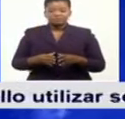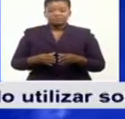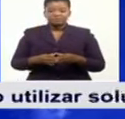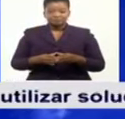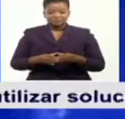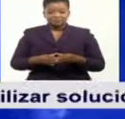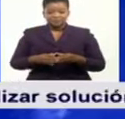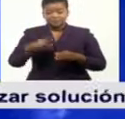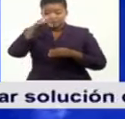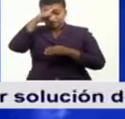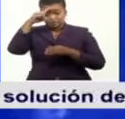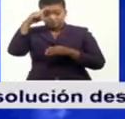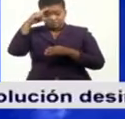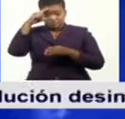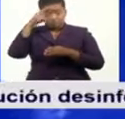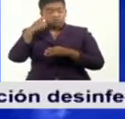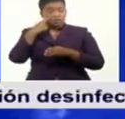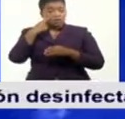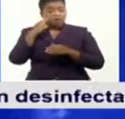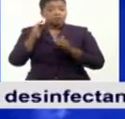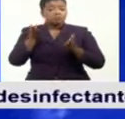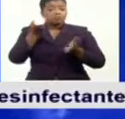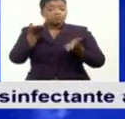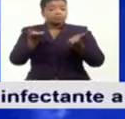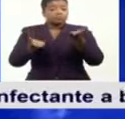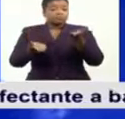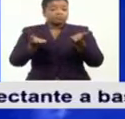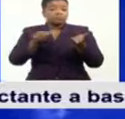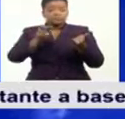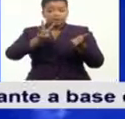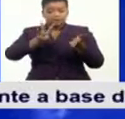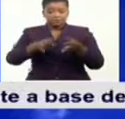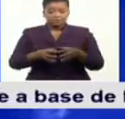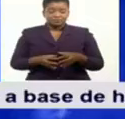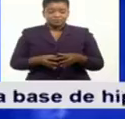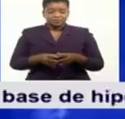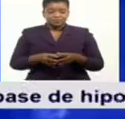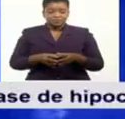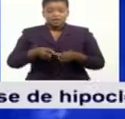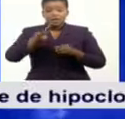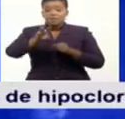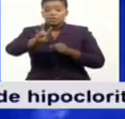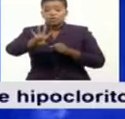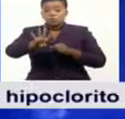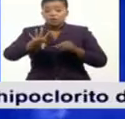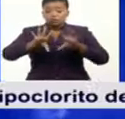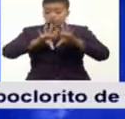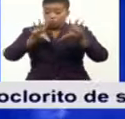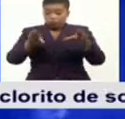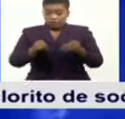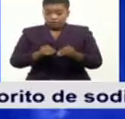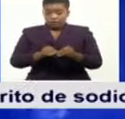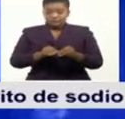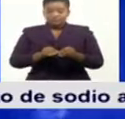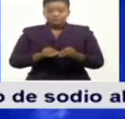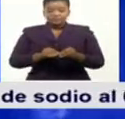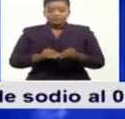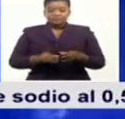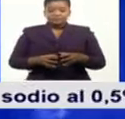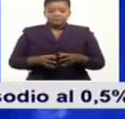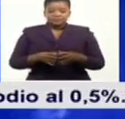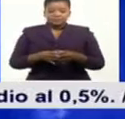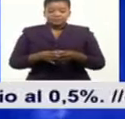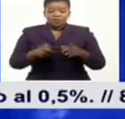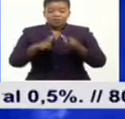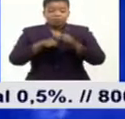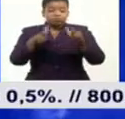Espíritu disminuye en 3 el número de casos autóctonos, 24 ayer. La cifra mayor en el